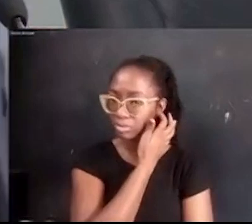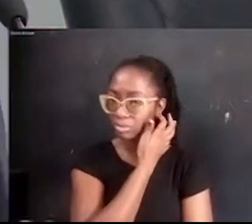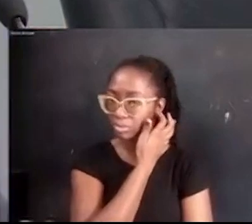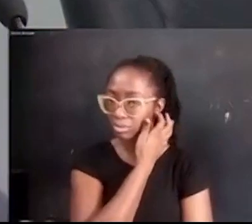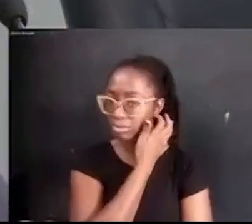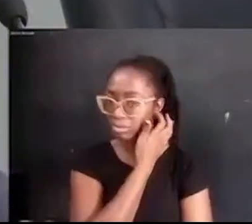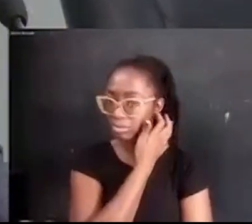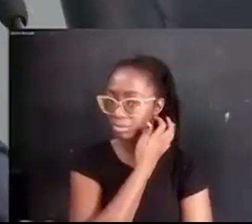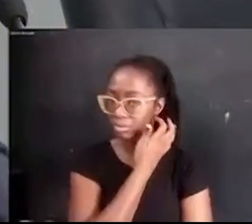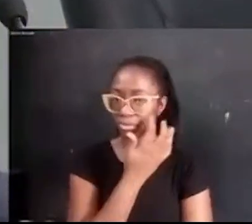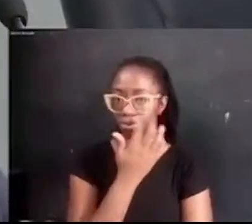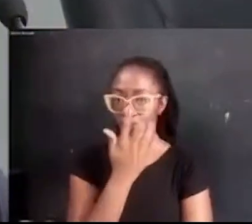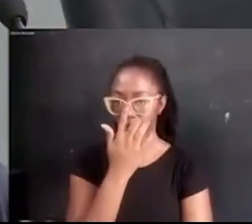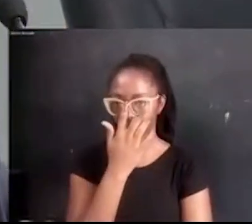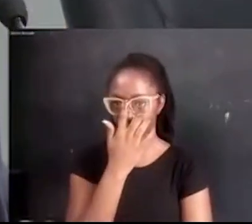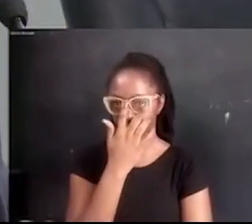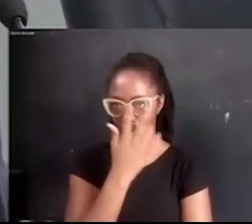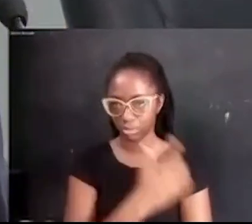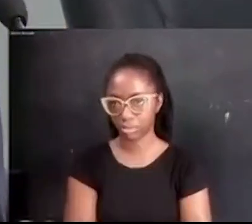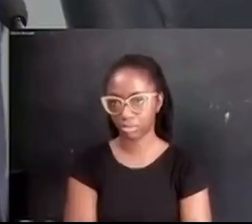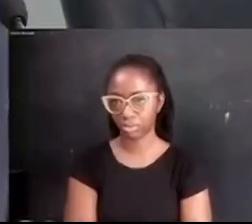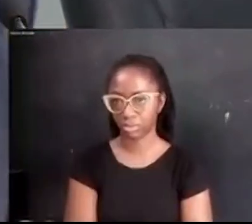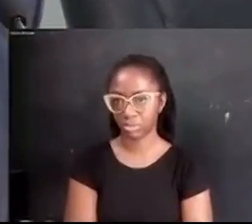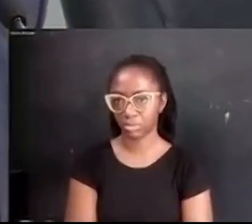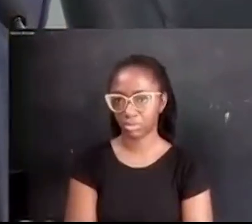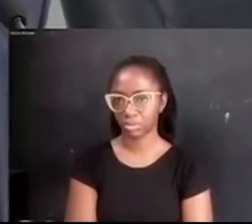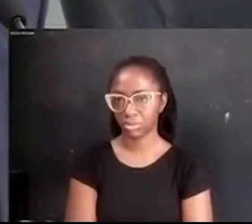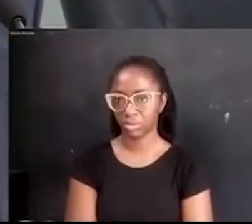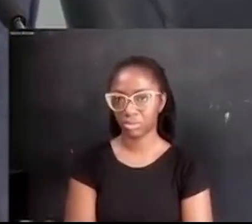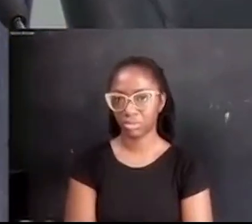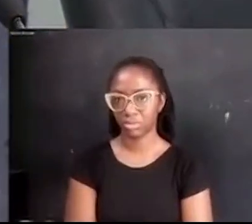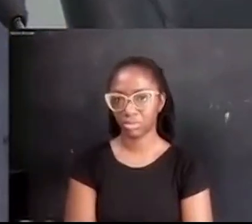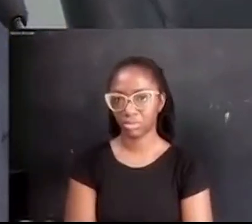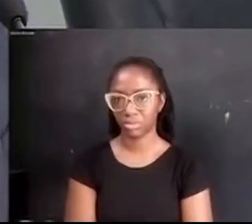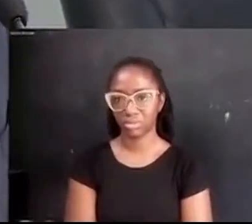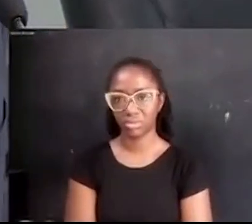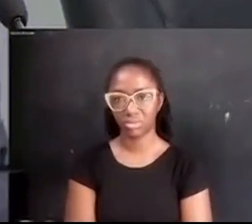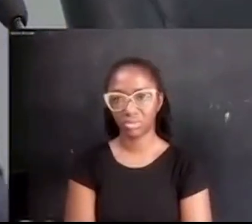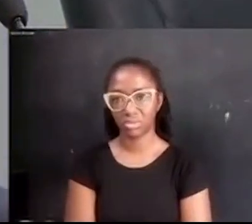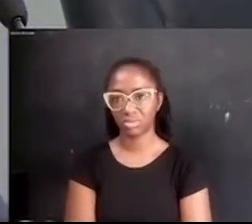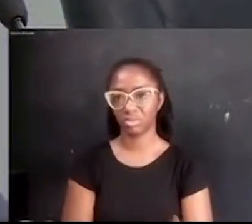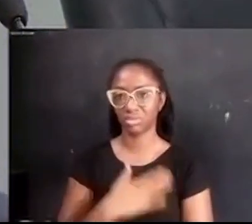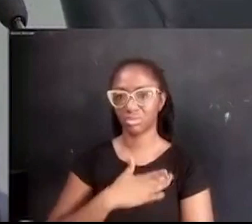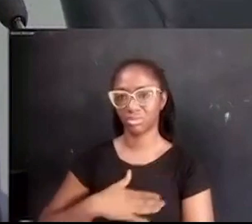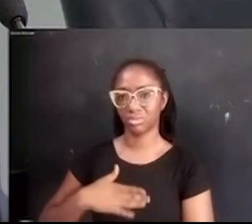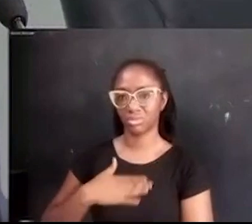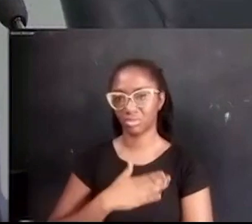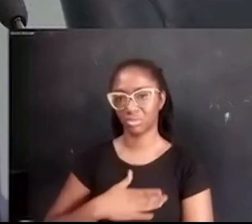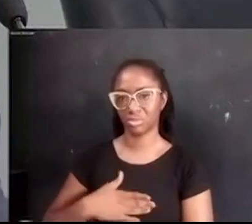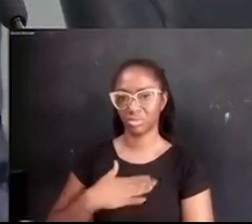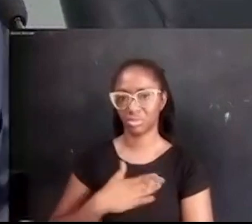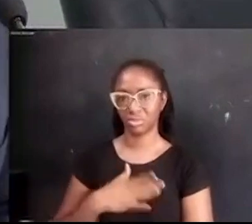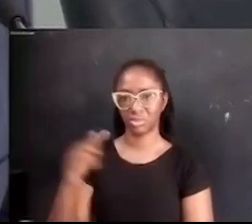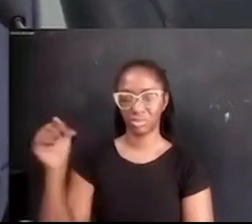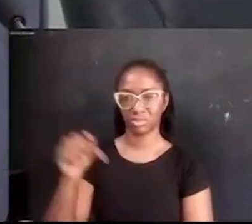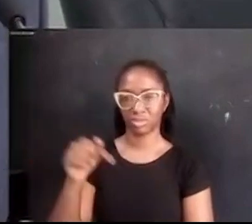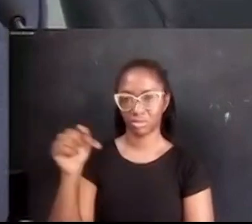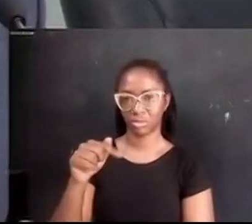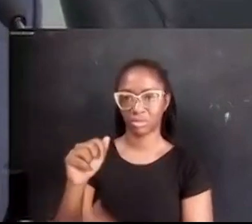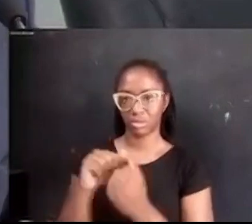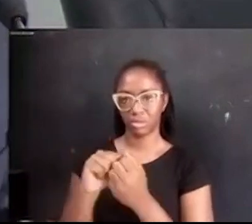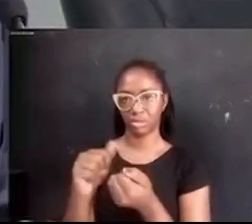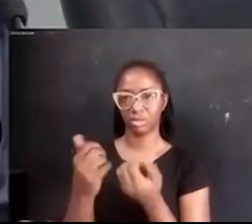sí, muchas gracias. Es un honor increíble para mí estar aquí con vosotros en una institución